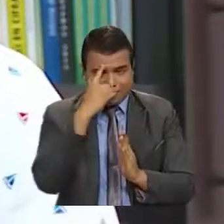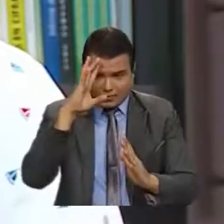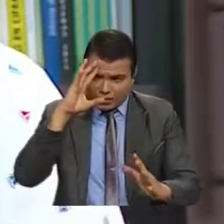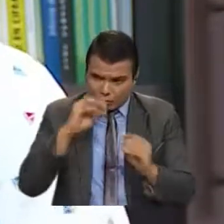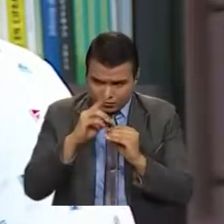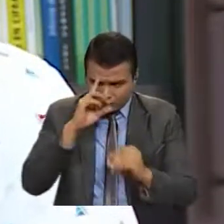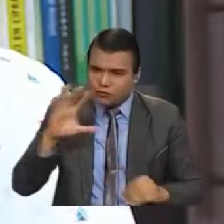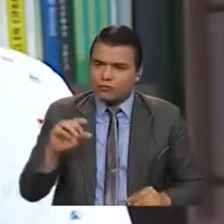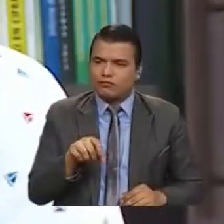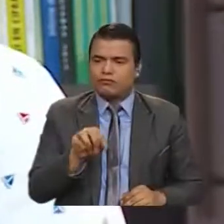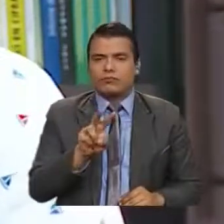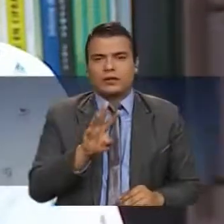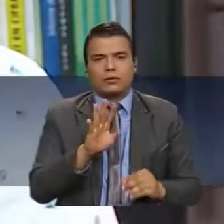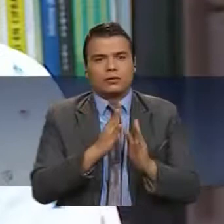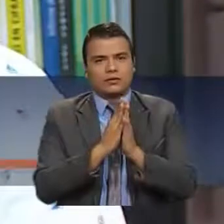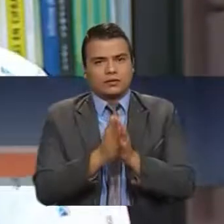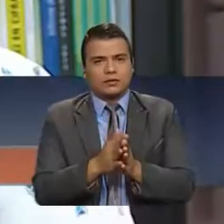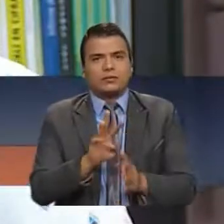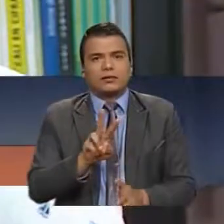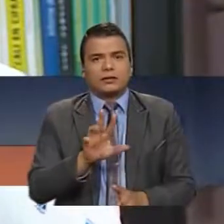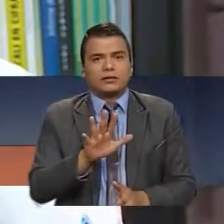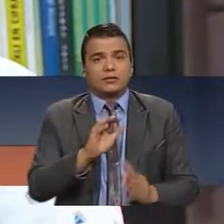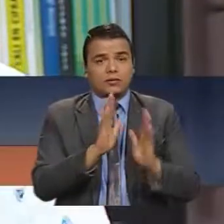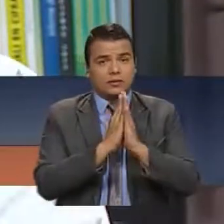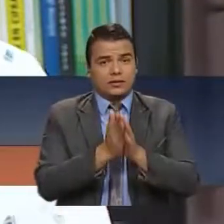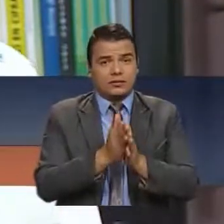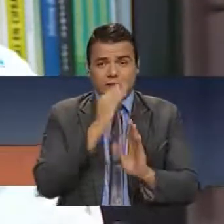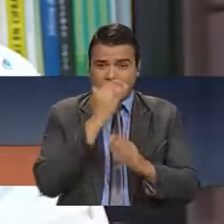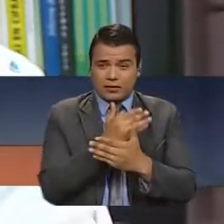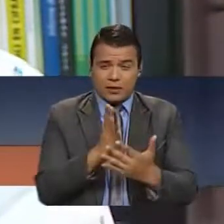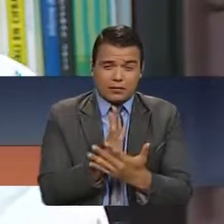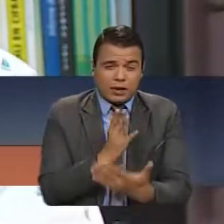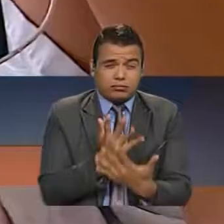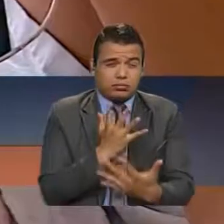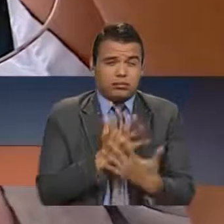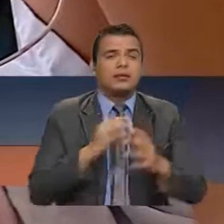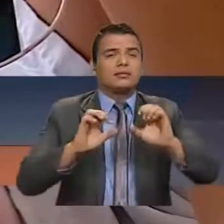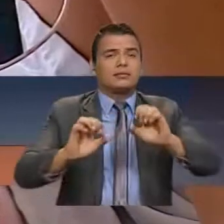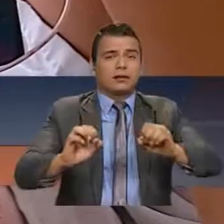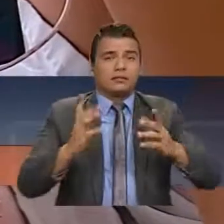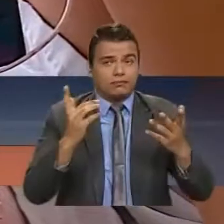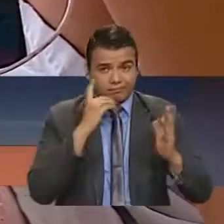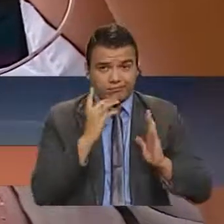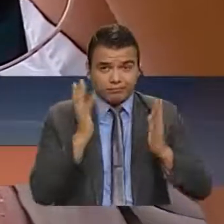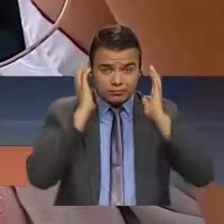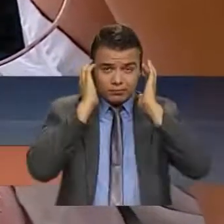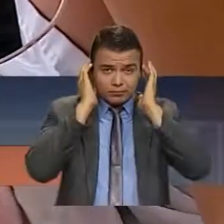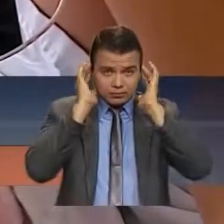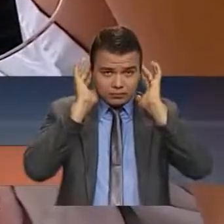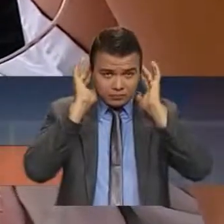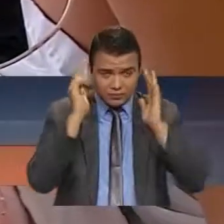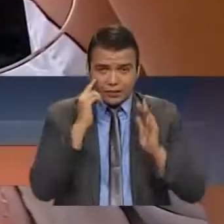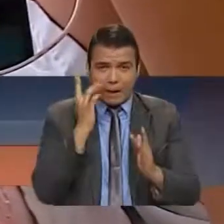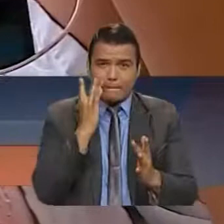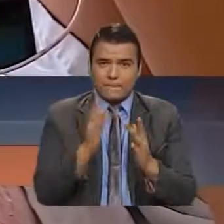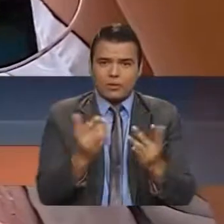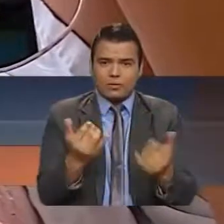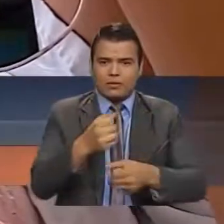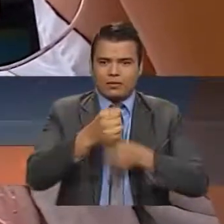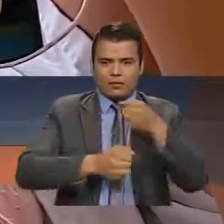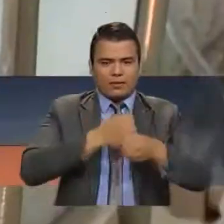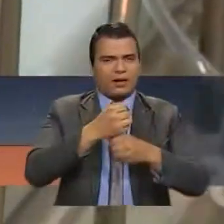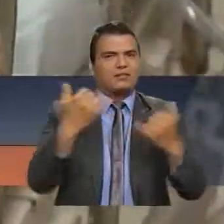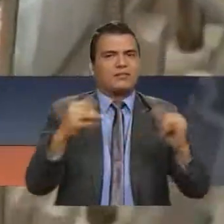todos el 24 y 25 y no tuvimos niños quemados por volver a los niños cerrar el año con ese mismo comportamiento